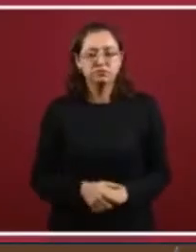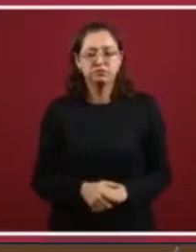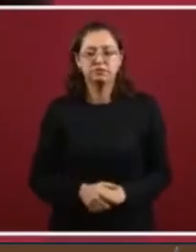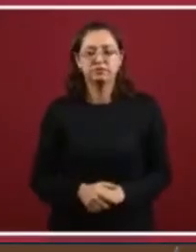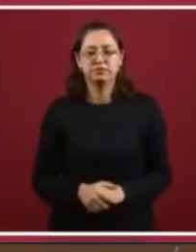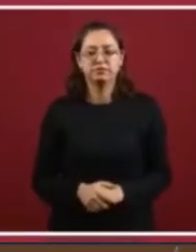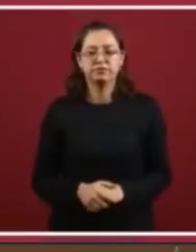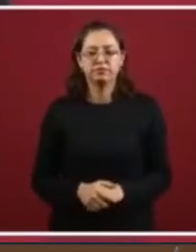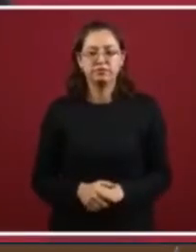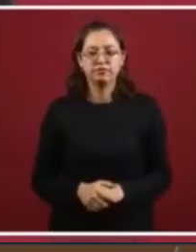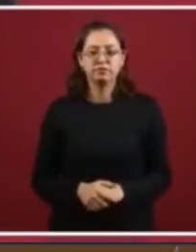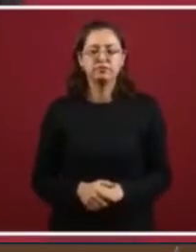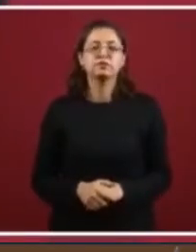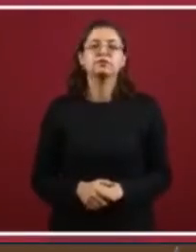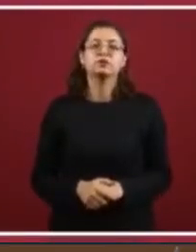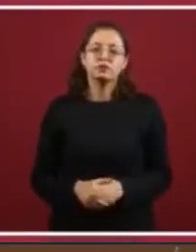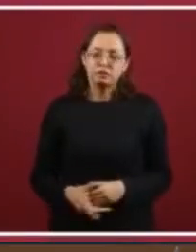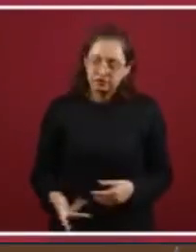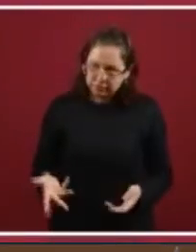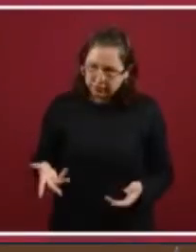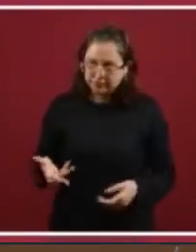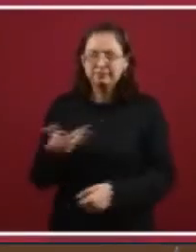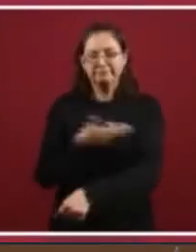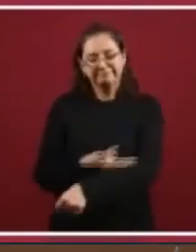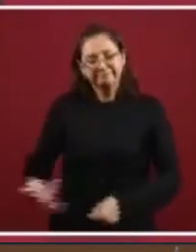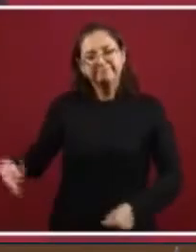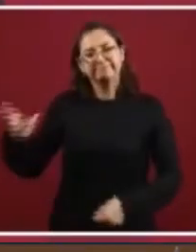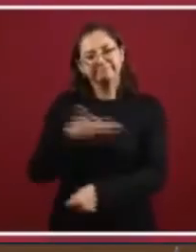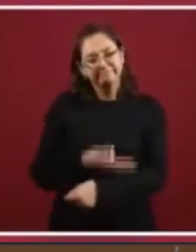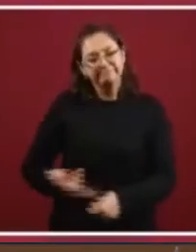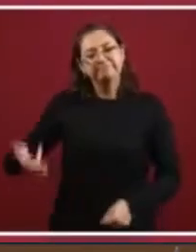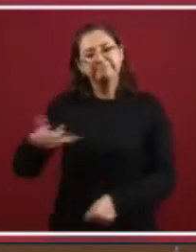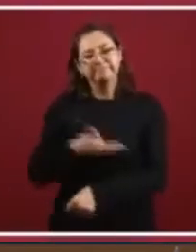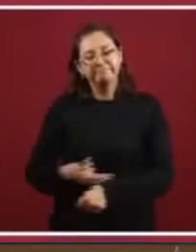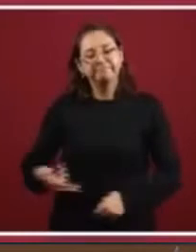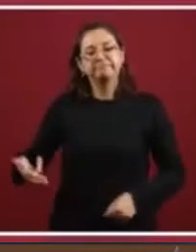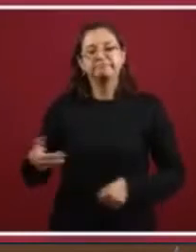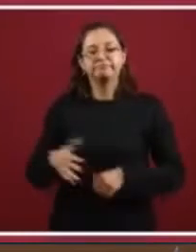y ahí estamos de éste